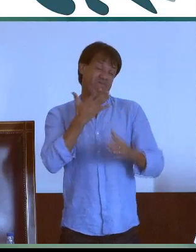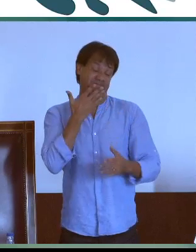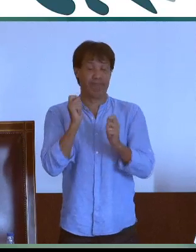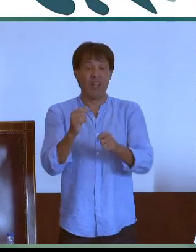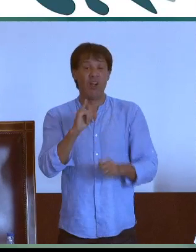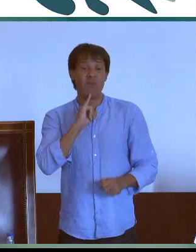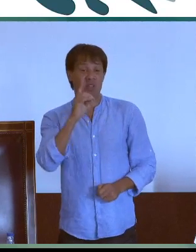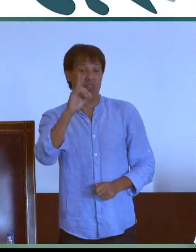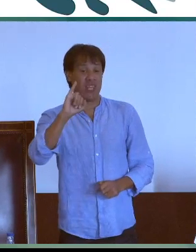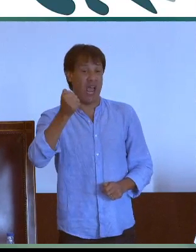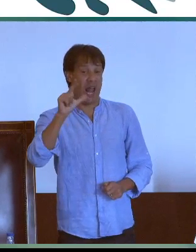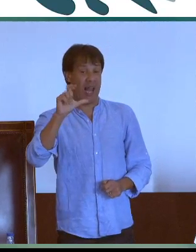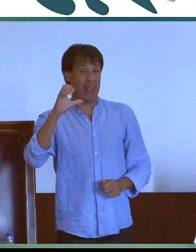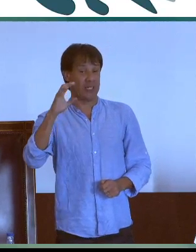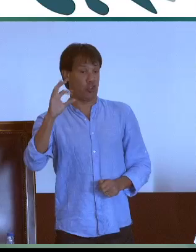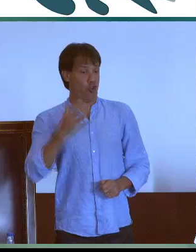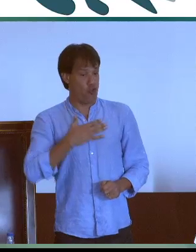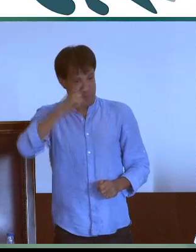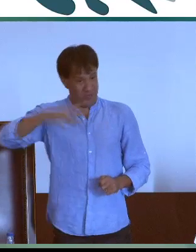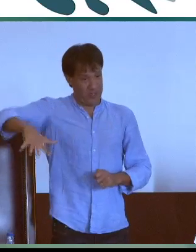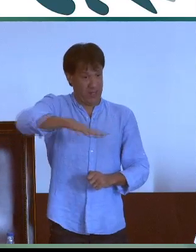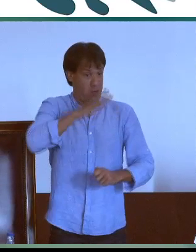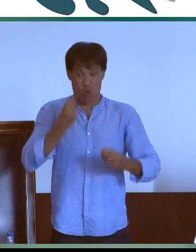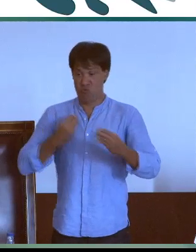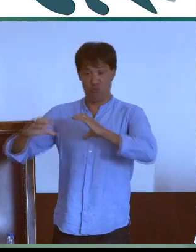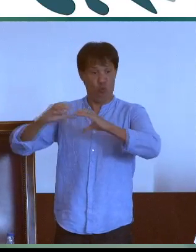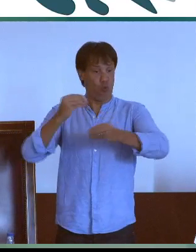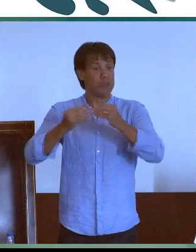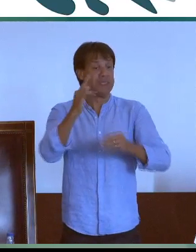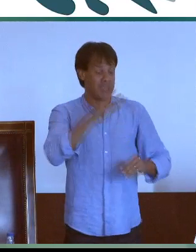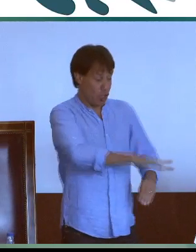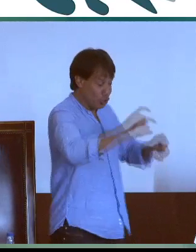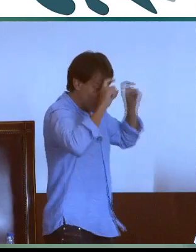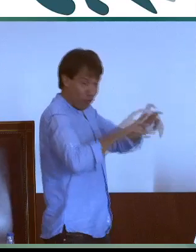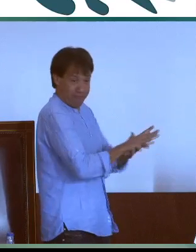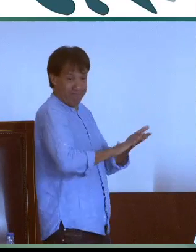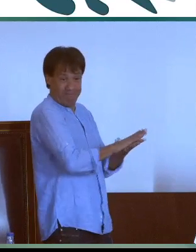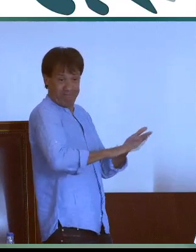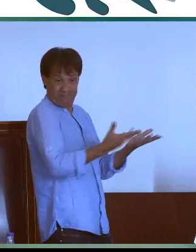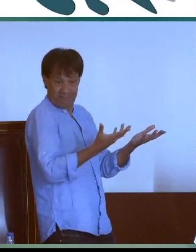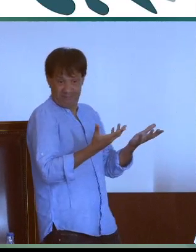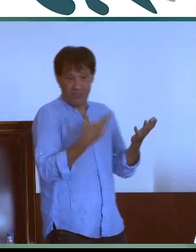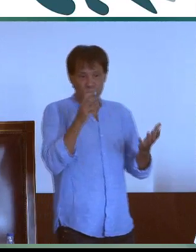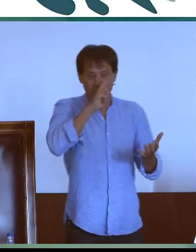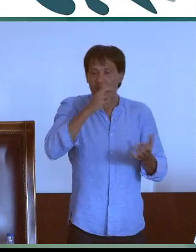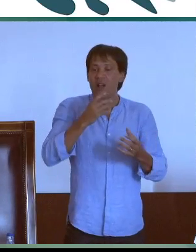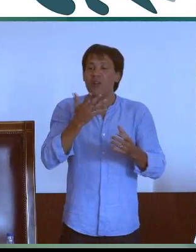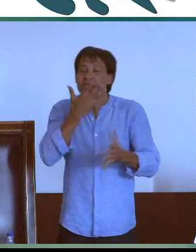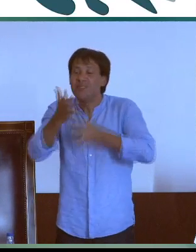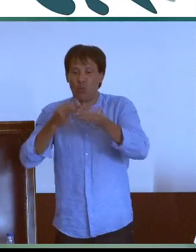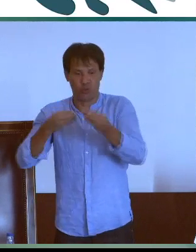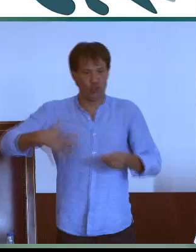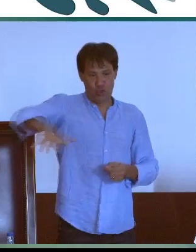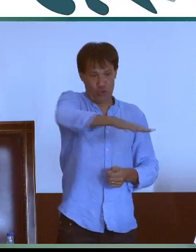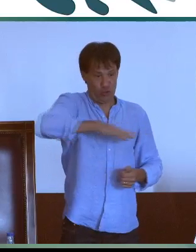decidimos, más en la Comunidad de Madrid, como dialecto, el dialecto madrileño que utilizamos y hablamos con los niños y es lo